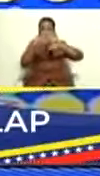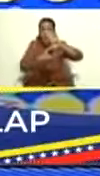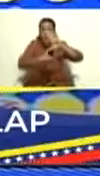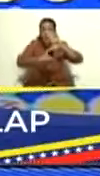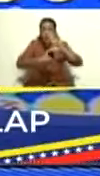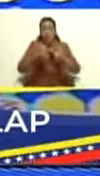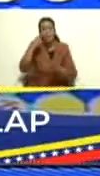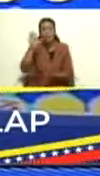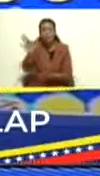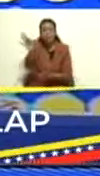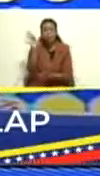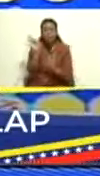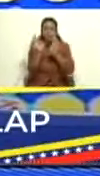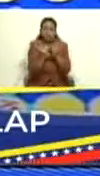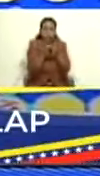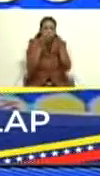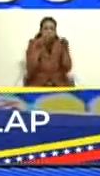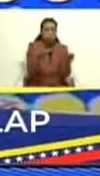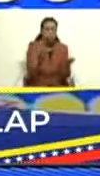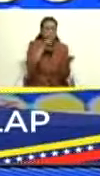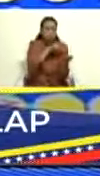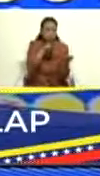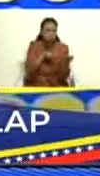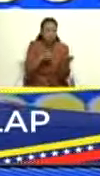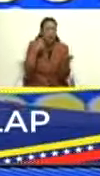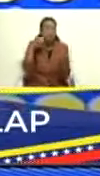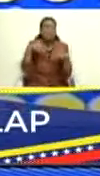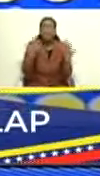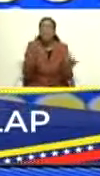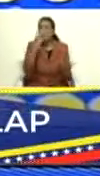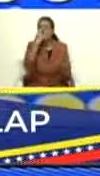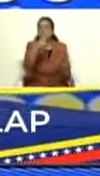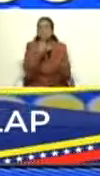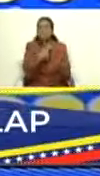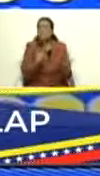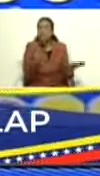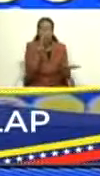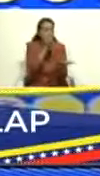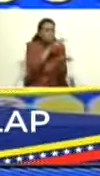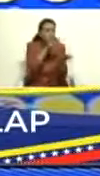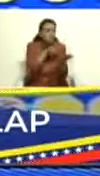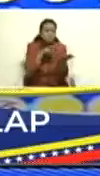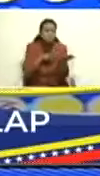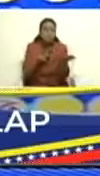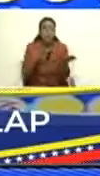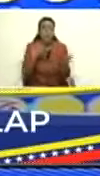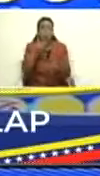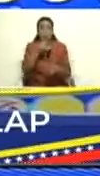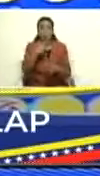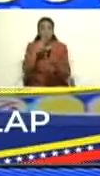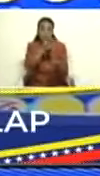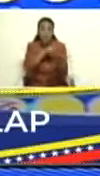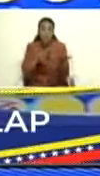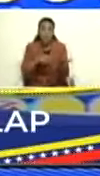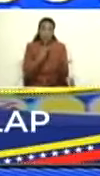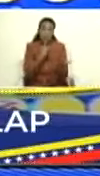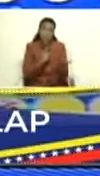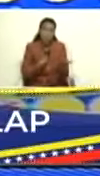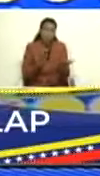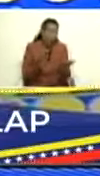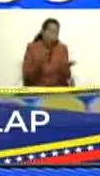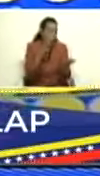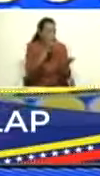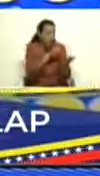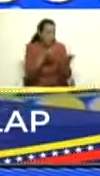libro, digo, voy a abrir el libro para ver qué me dice el libro. Porque los libros hablan. La